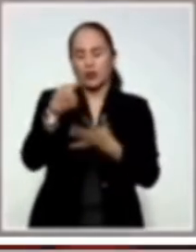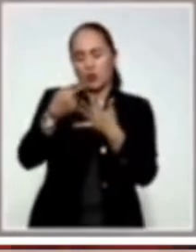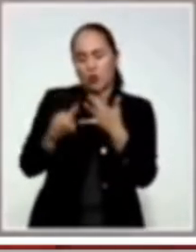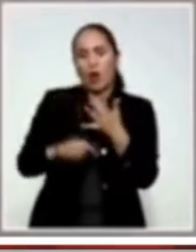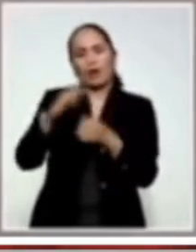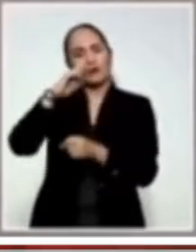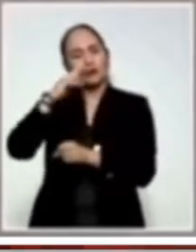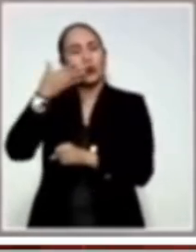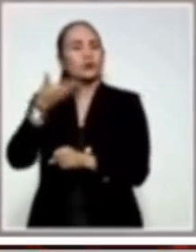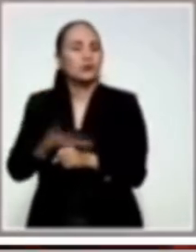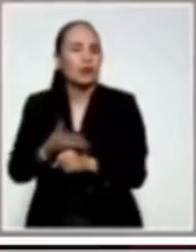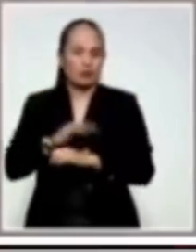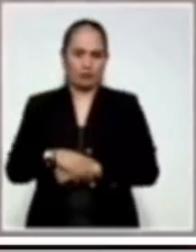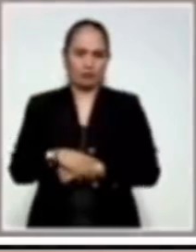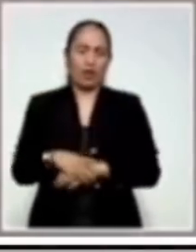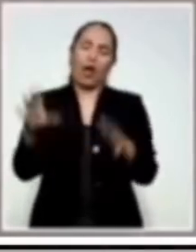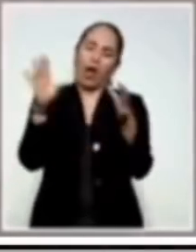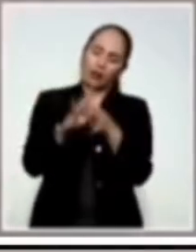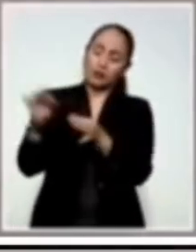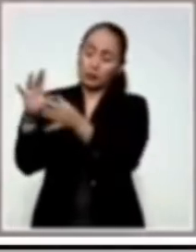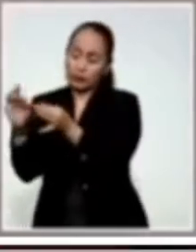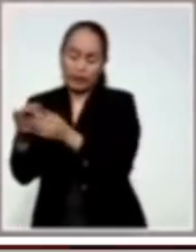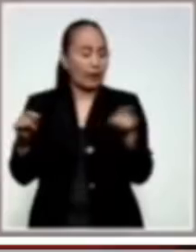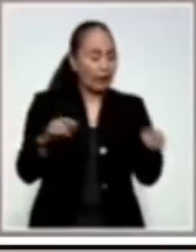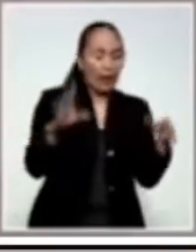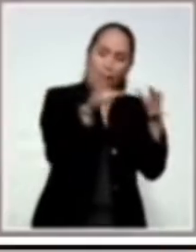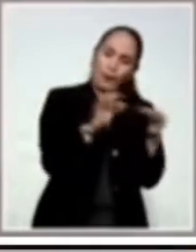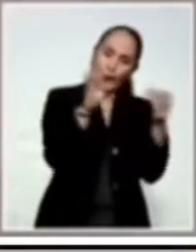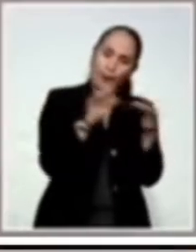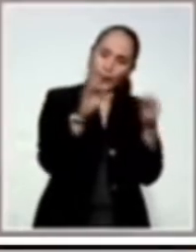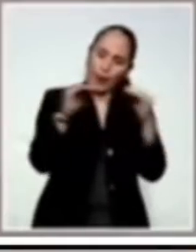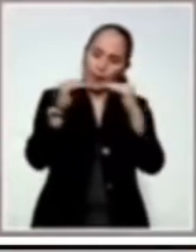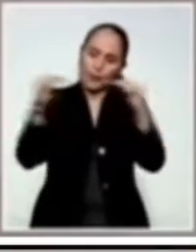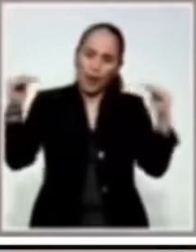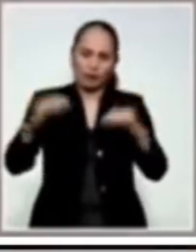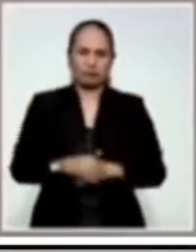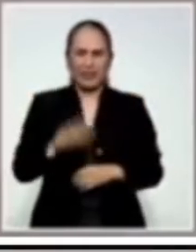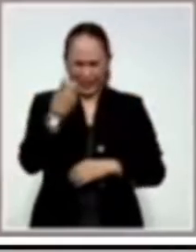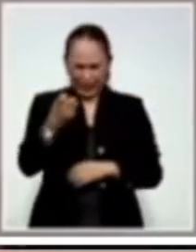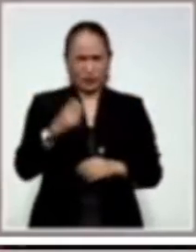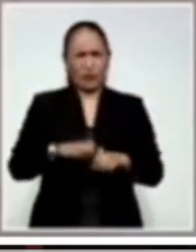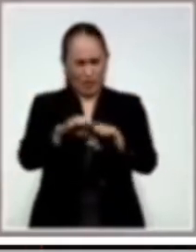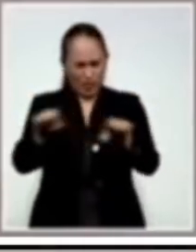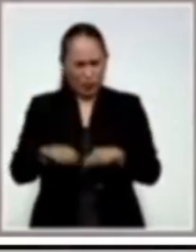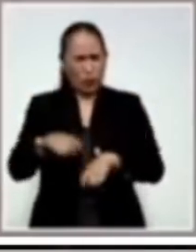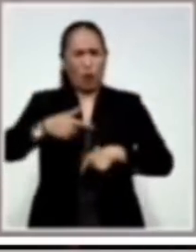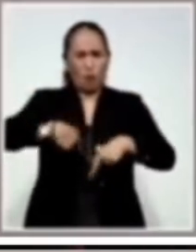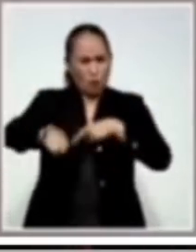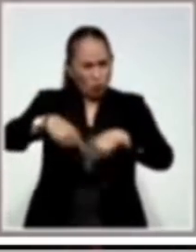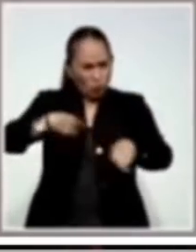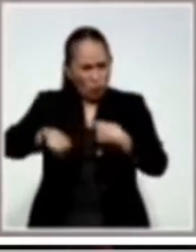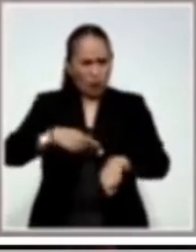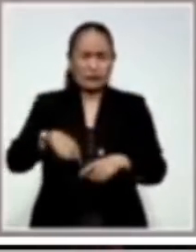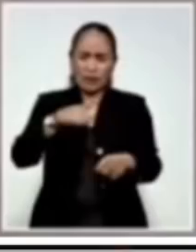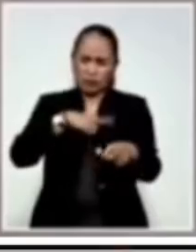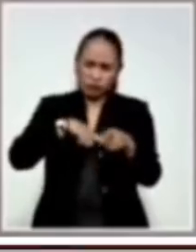responsables, argumento contra argumento. Esto no es un partido de fútbol, donde si metieron